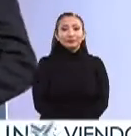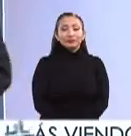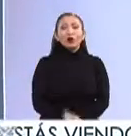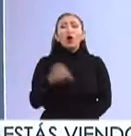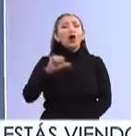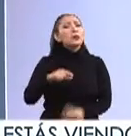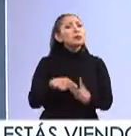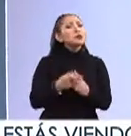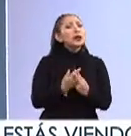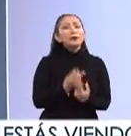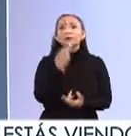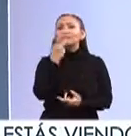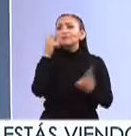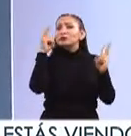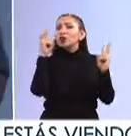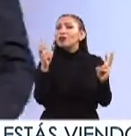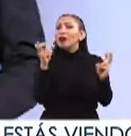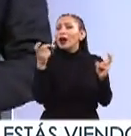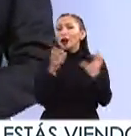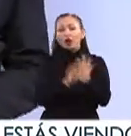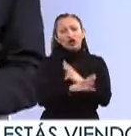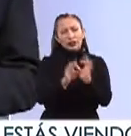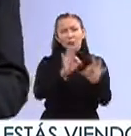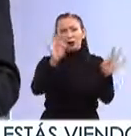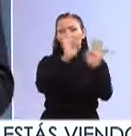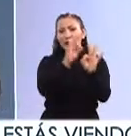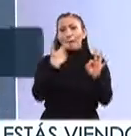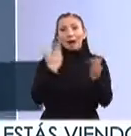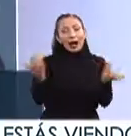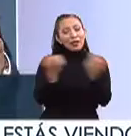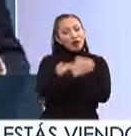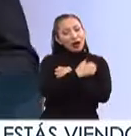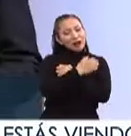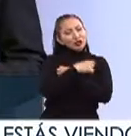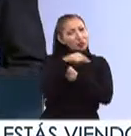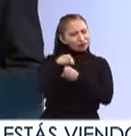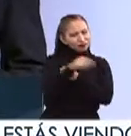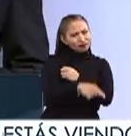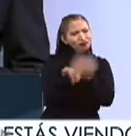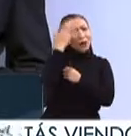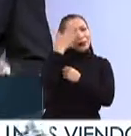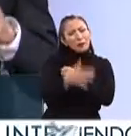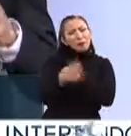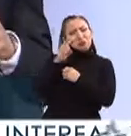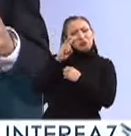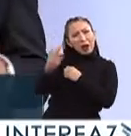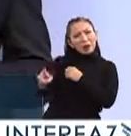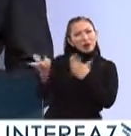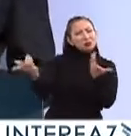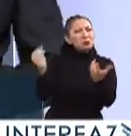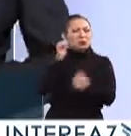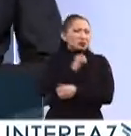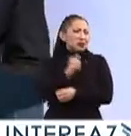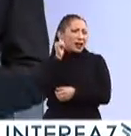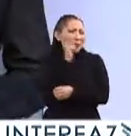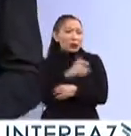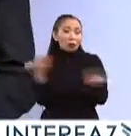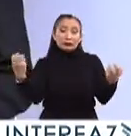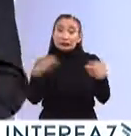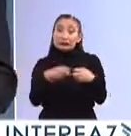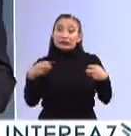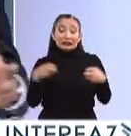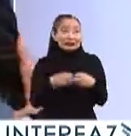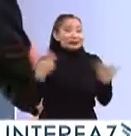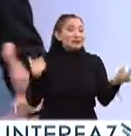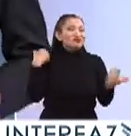Hoy vamos a iniciar hablando sobre un aspecto fundamental para el desarrollo educativo. Sabemos que vivimos en circunstancias comúnmente